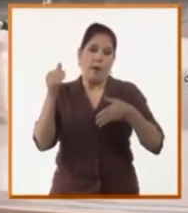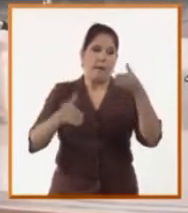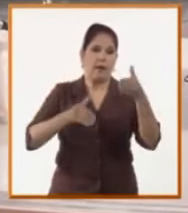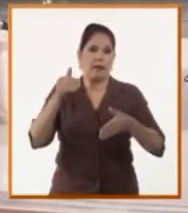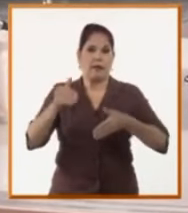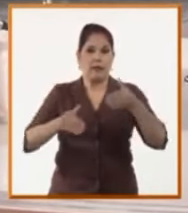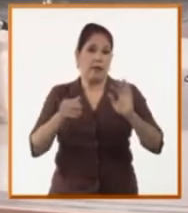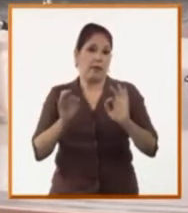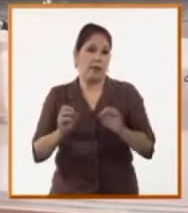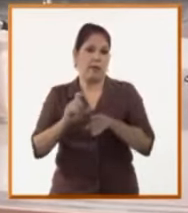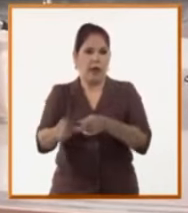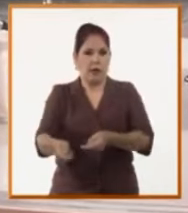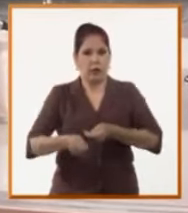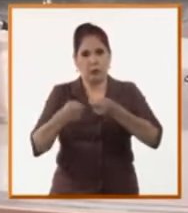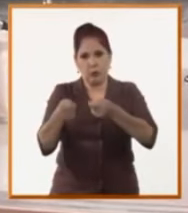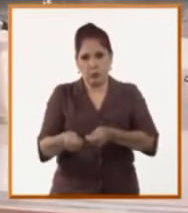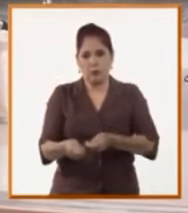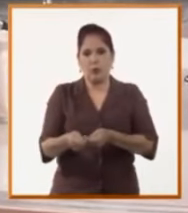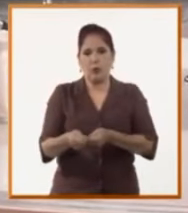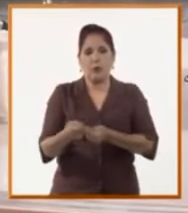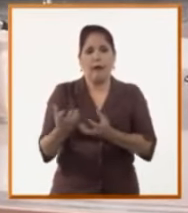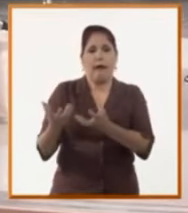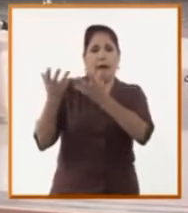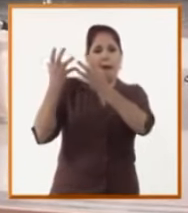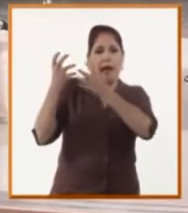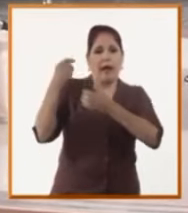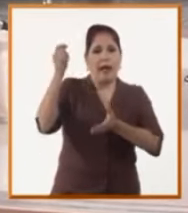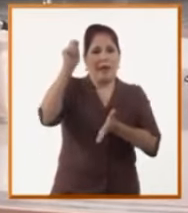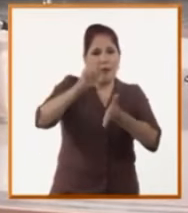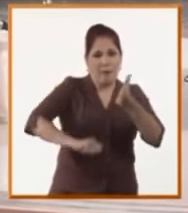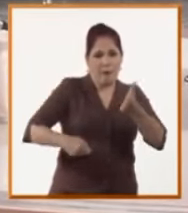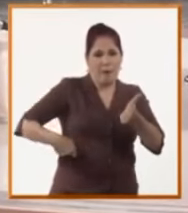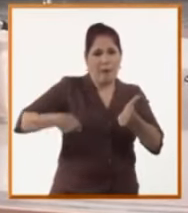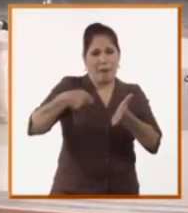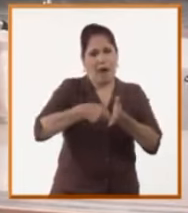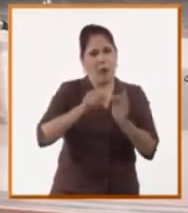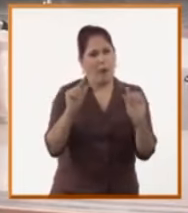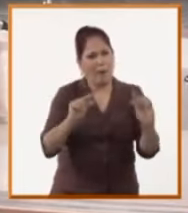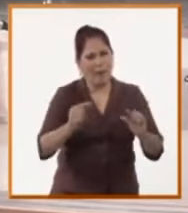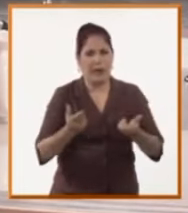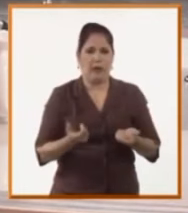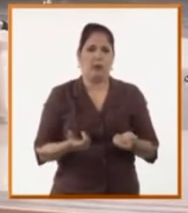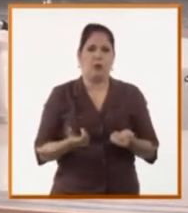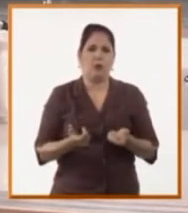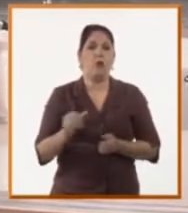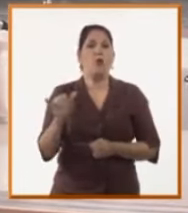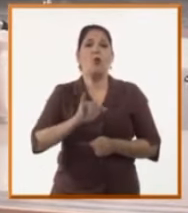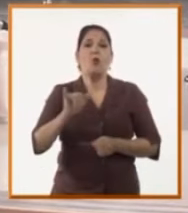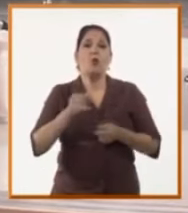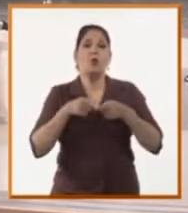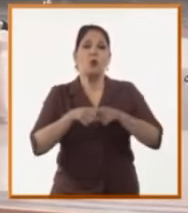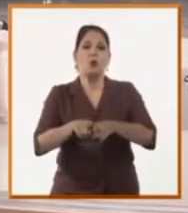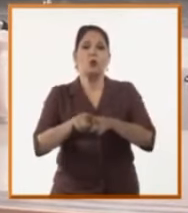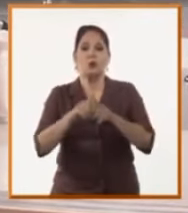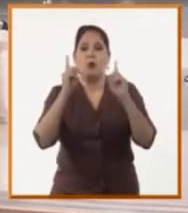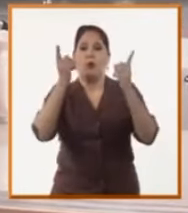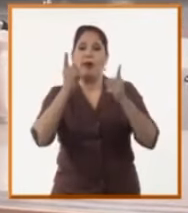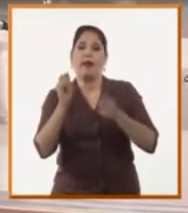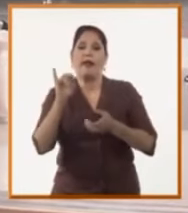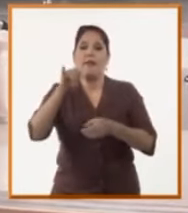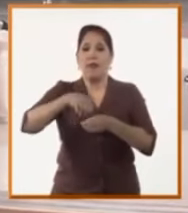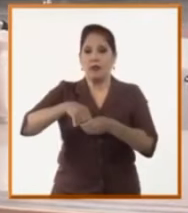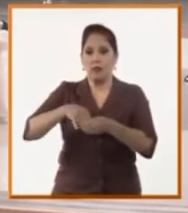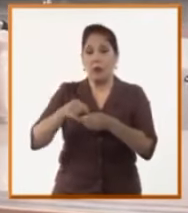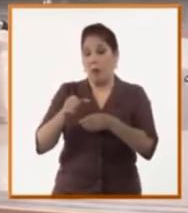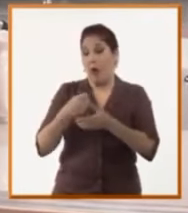actividad agrícola que tengan menos carga eh fiscal y que se se junto con la política de inversión del país hacia la agricultura